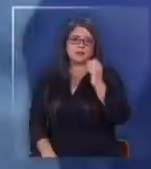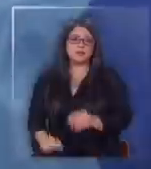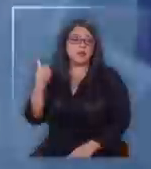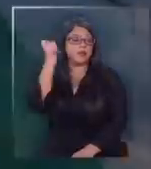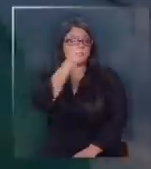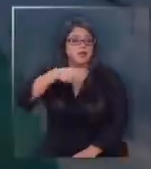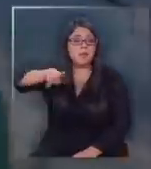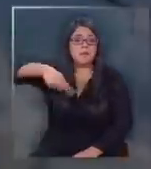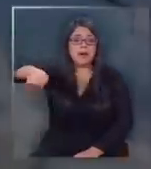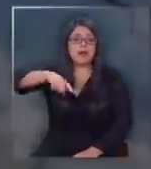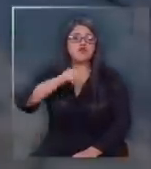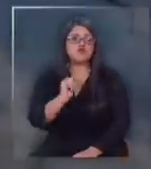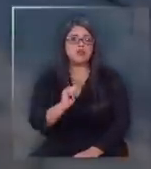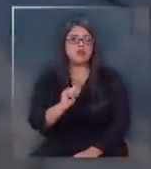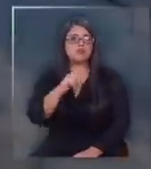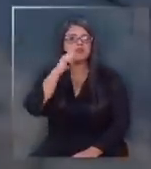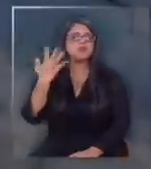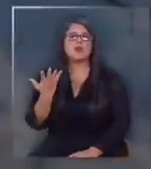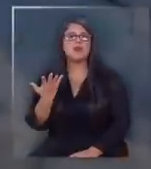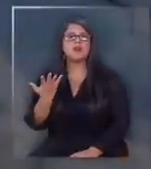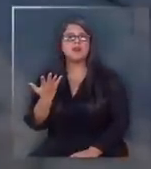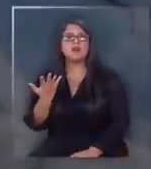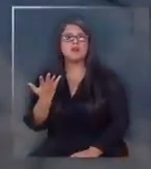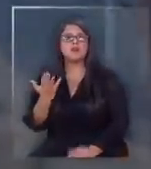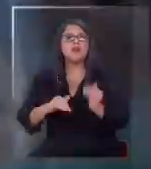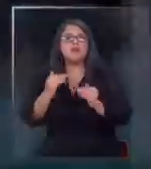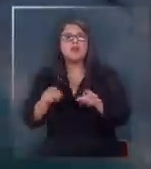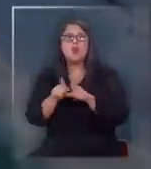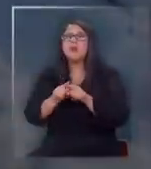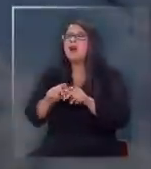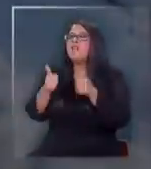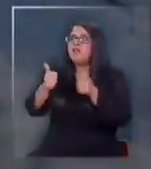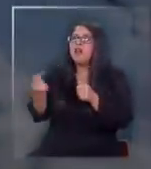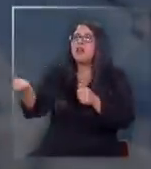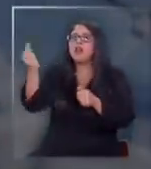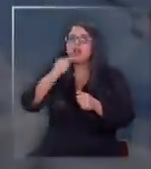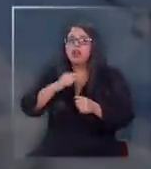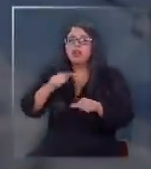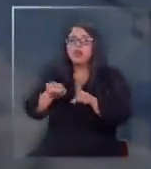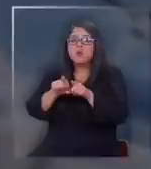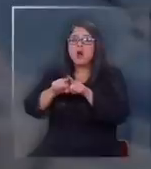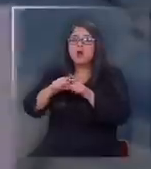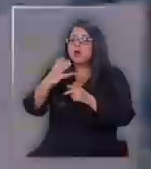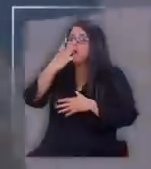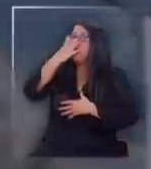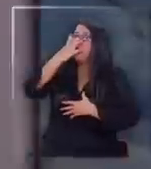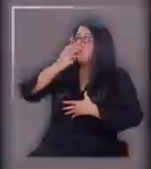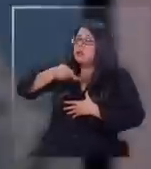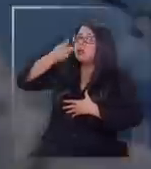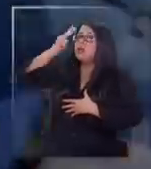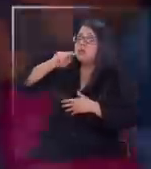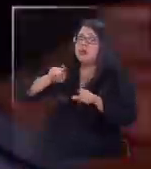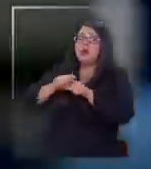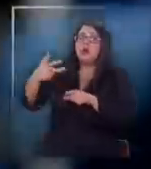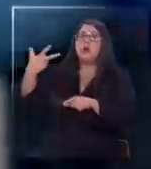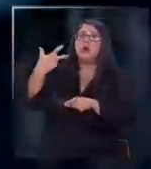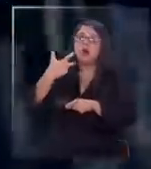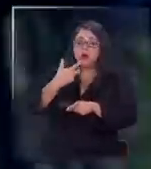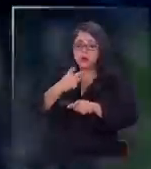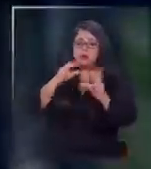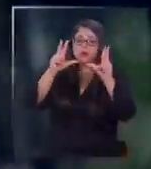complejo para ellos porque llegan en un momento que están bien, se intuban, se conectan, se sedan y después ya bien empiezan a salir nuevamente.